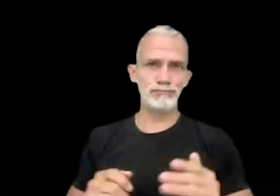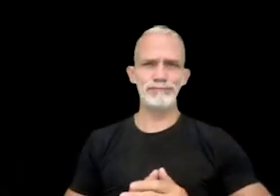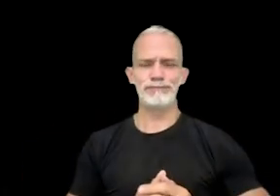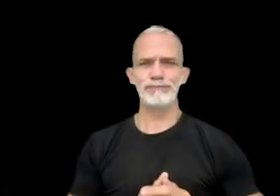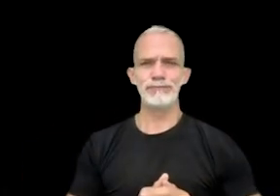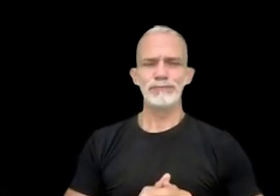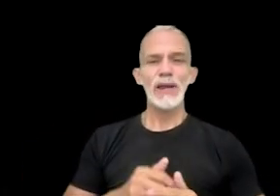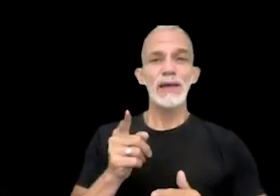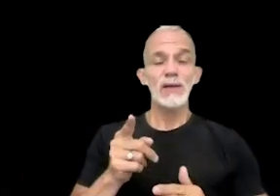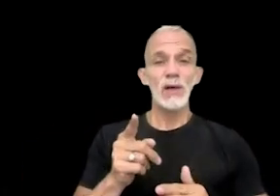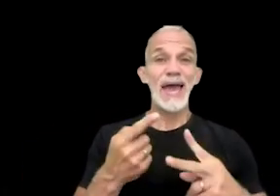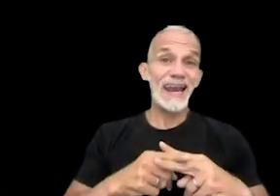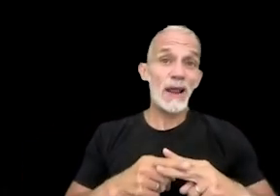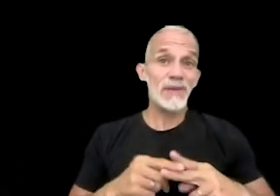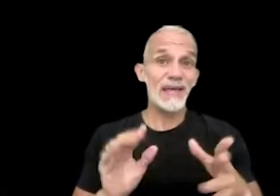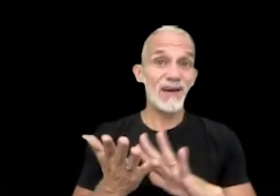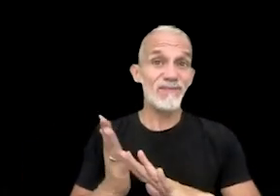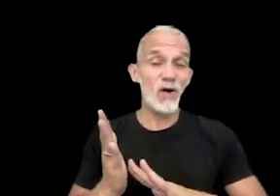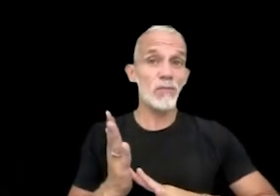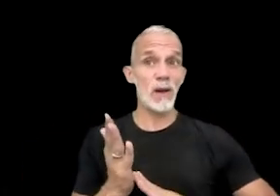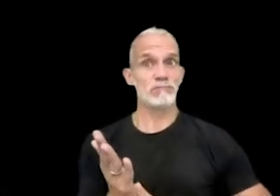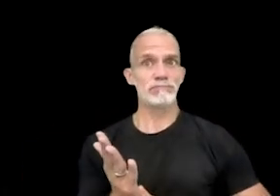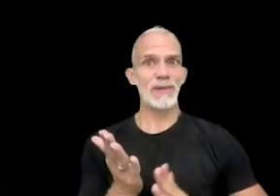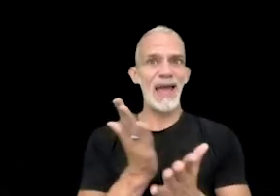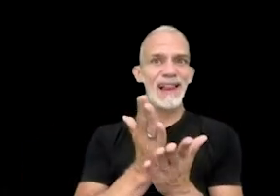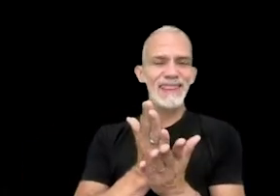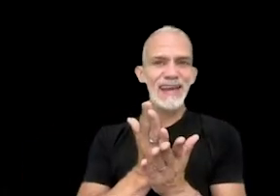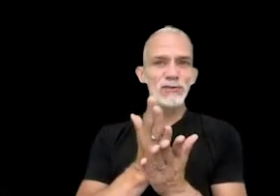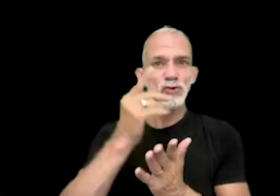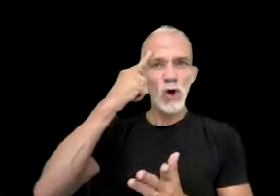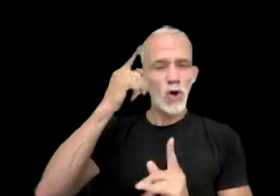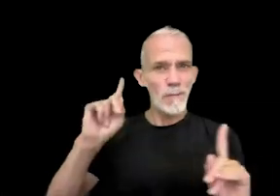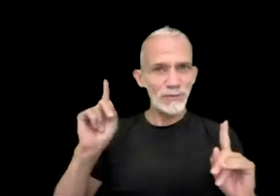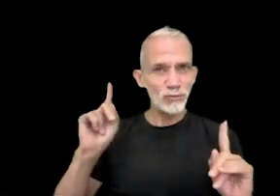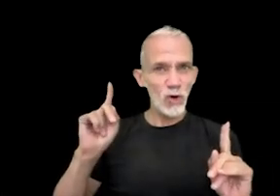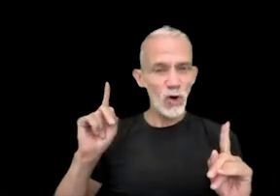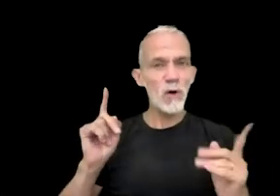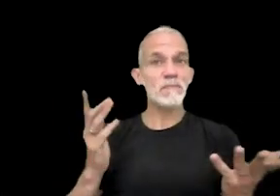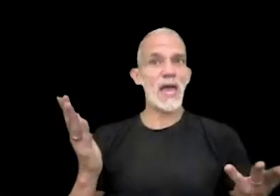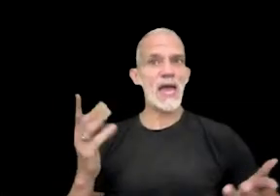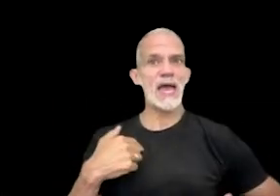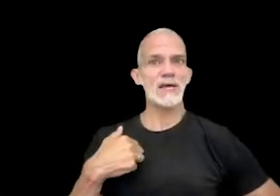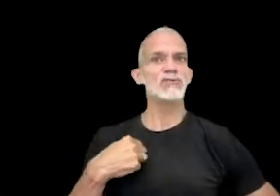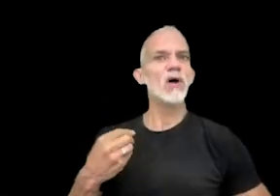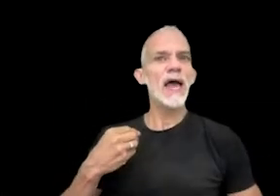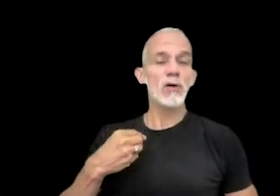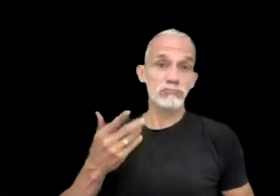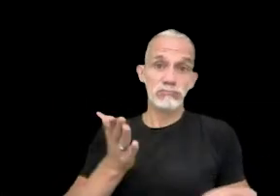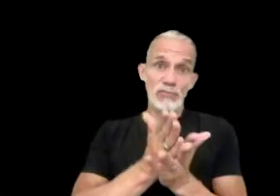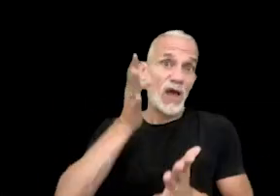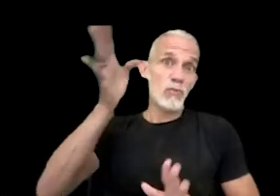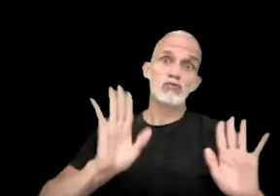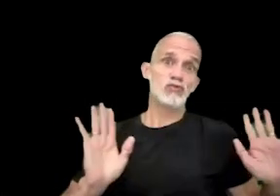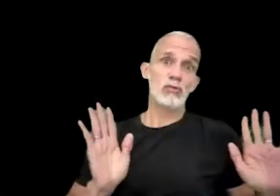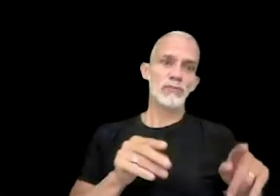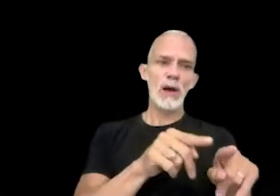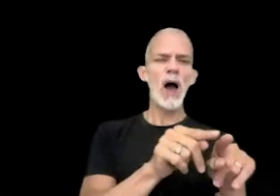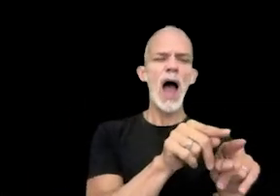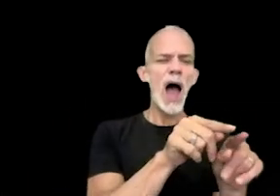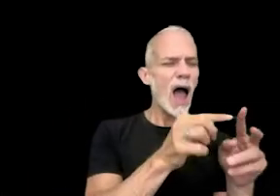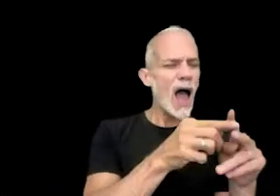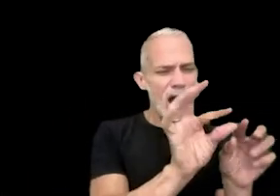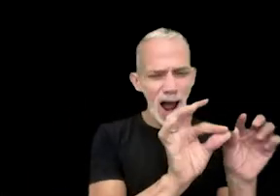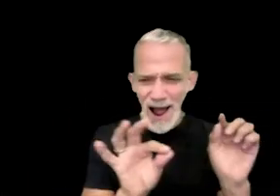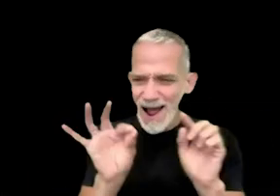yo utilizo una herramienta de una forma para la cual el derecho no lo pensó, estoy haciendo abuso del derecho. Y luego